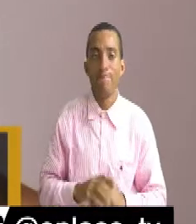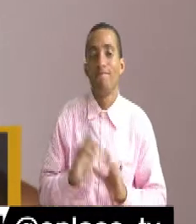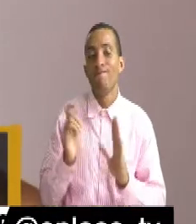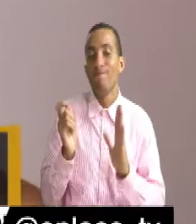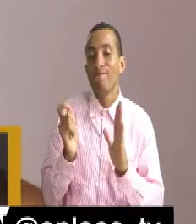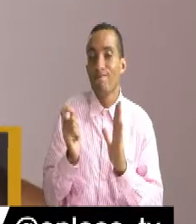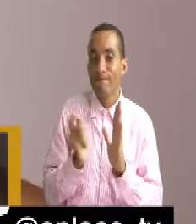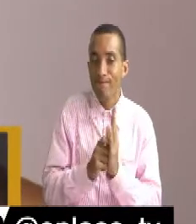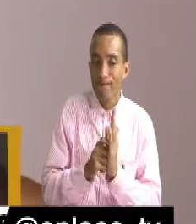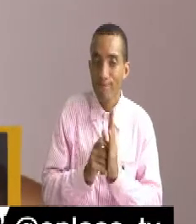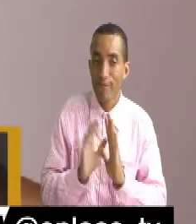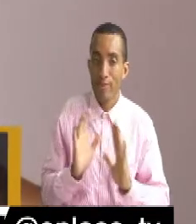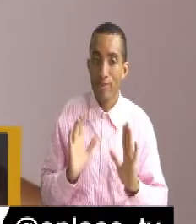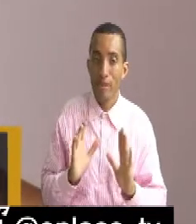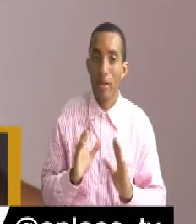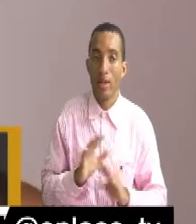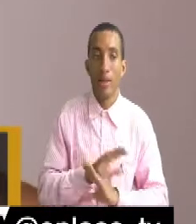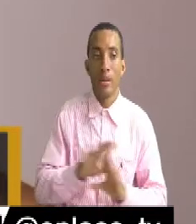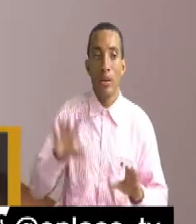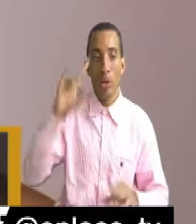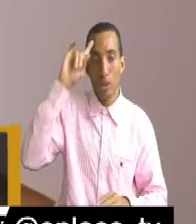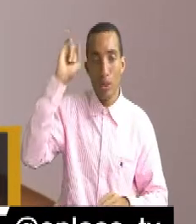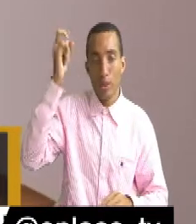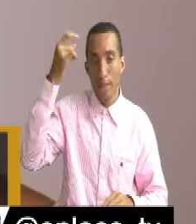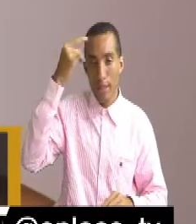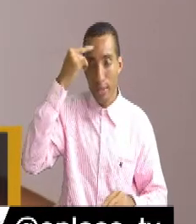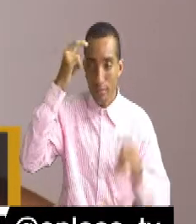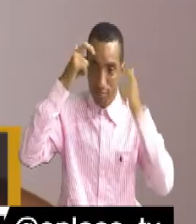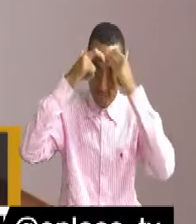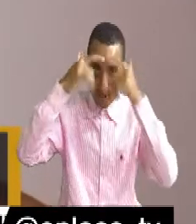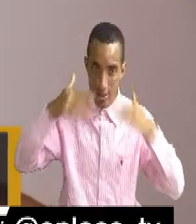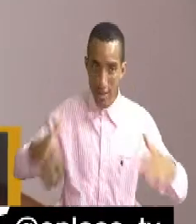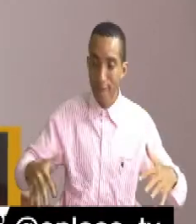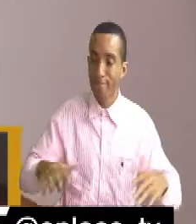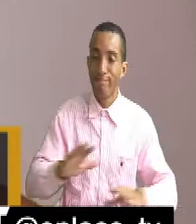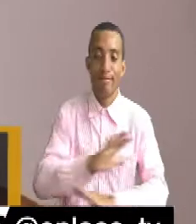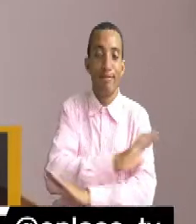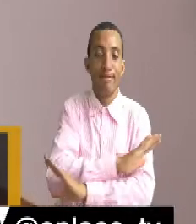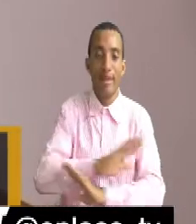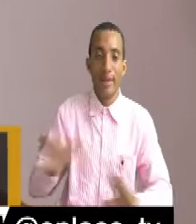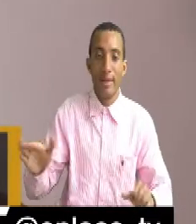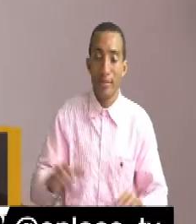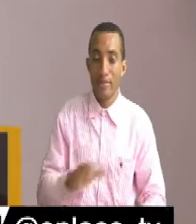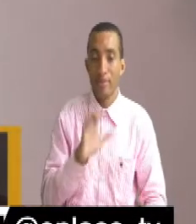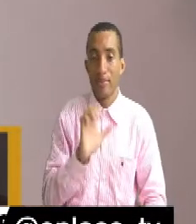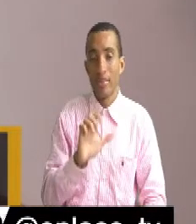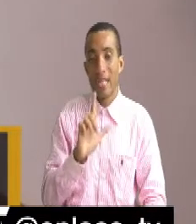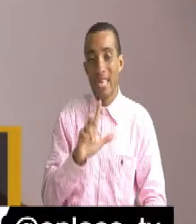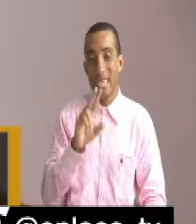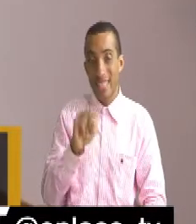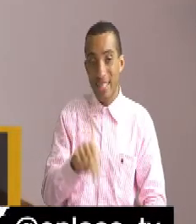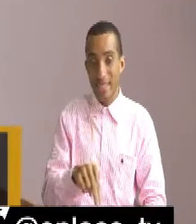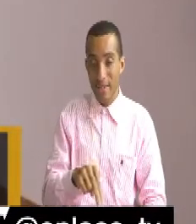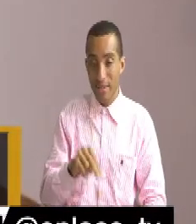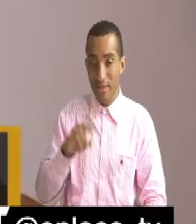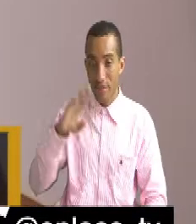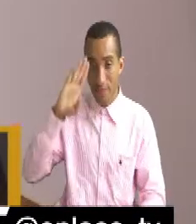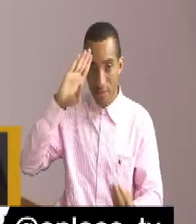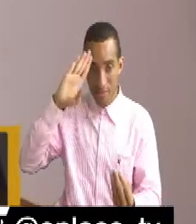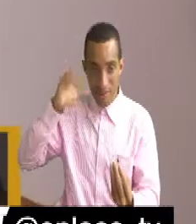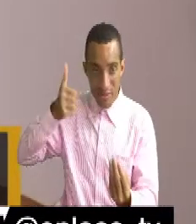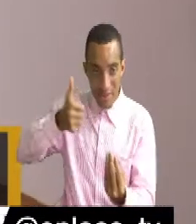pero abandonada por el Estado. Hoy hace presencia el ELN en esa región, hace presencia